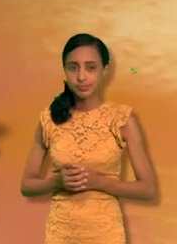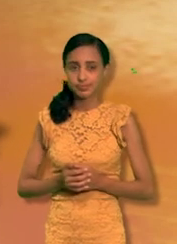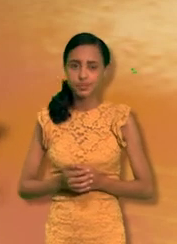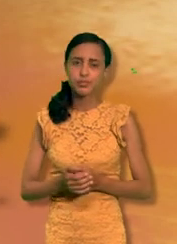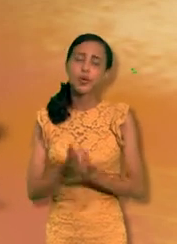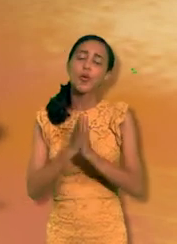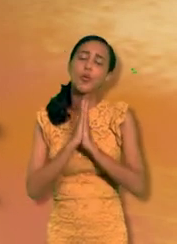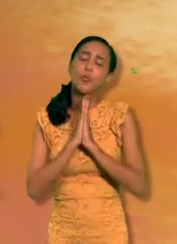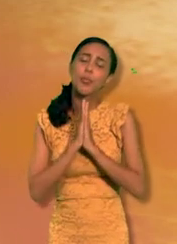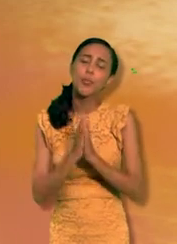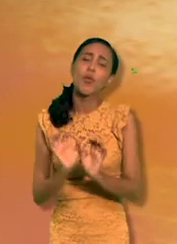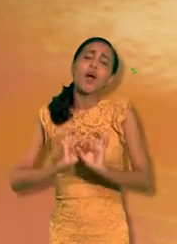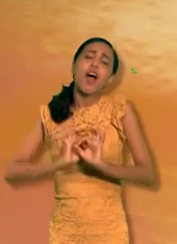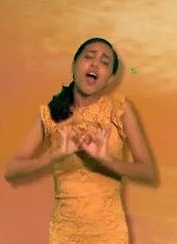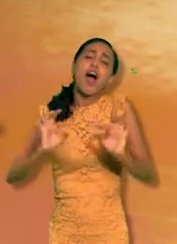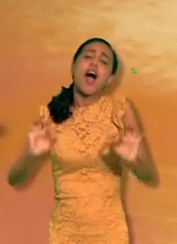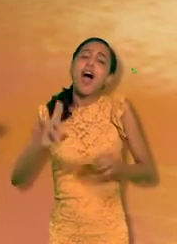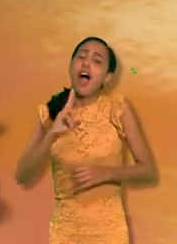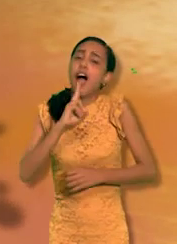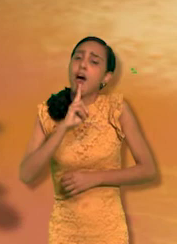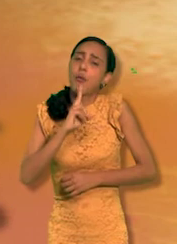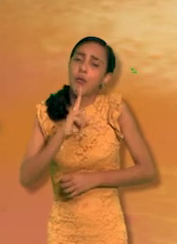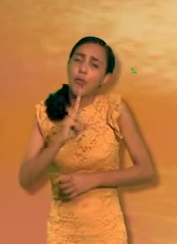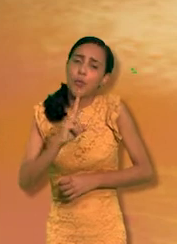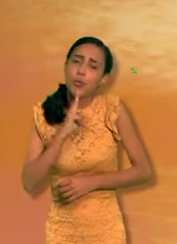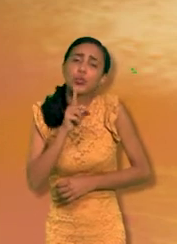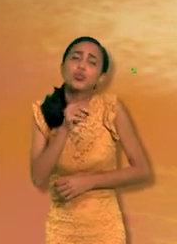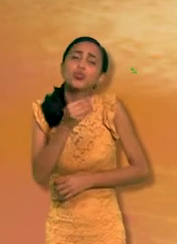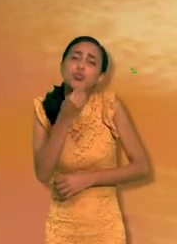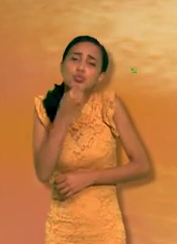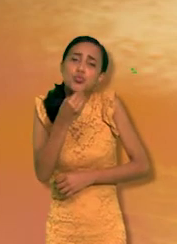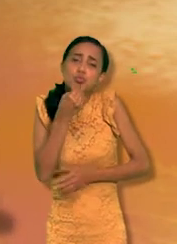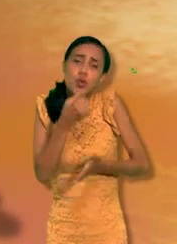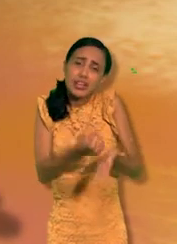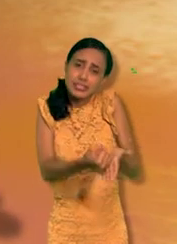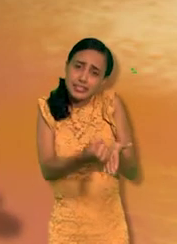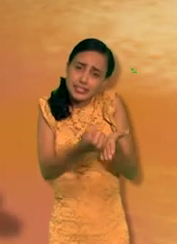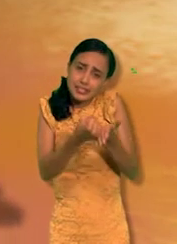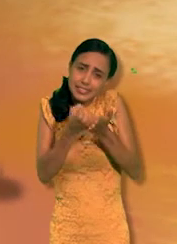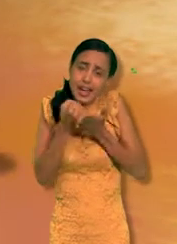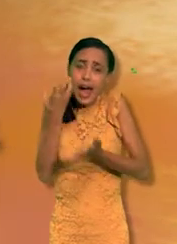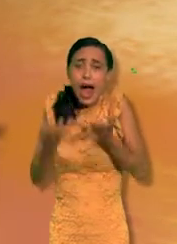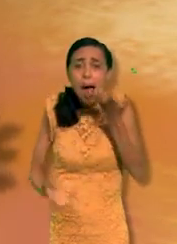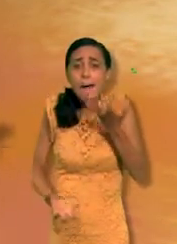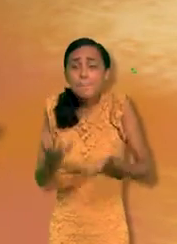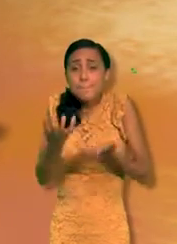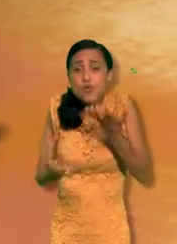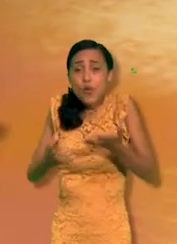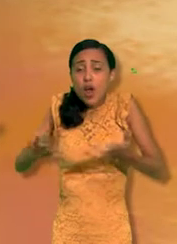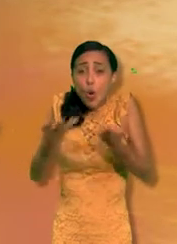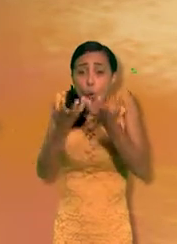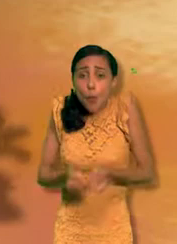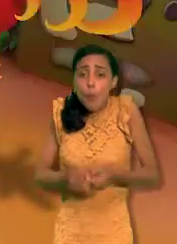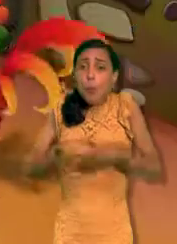¡Por favor! ¡Por ¡Estimada agua! Sería tan gentil de apagar al fuego,